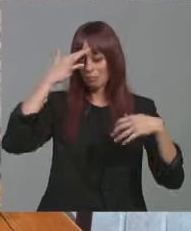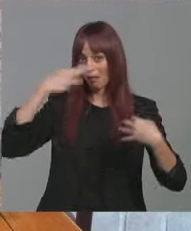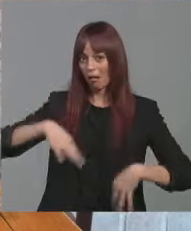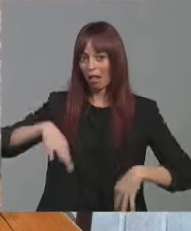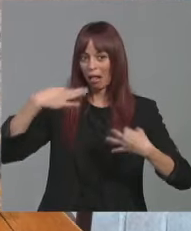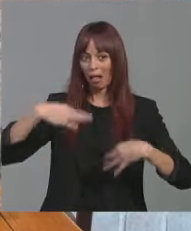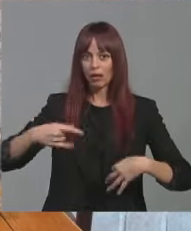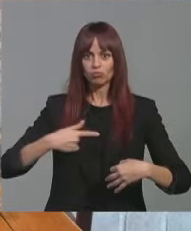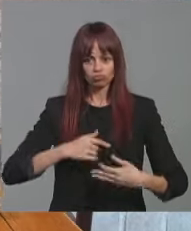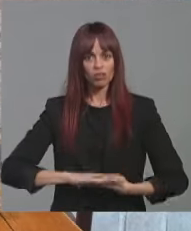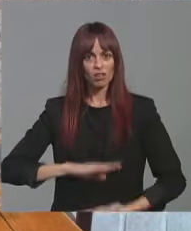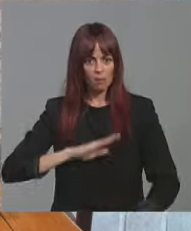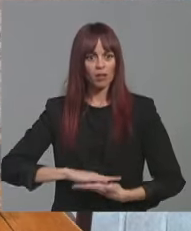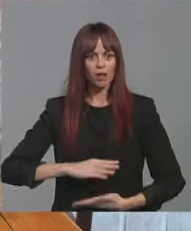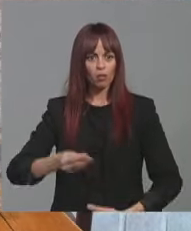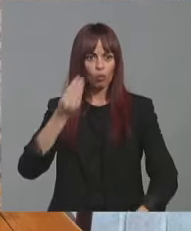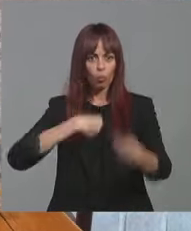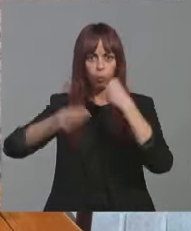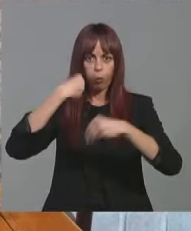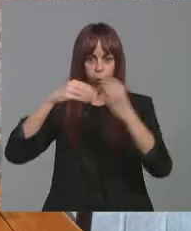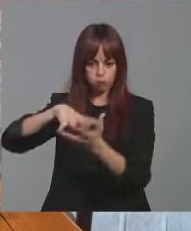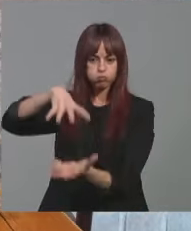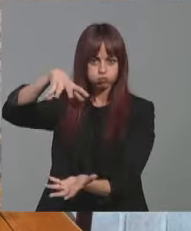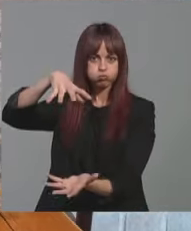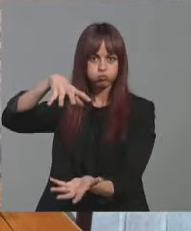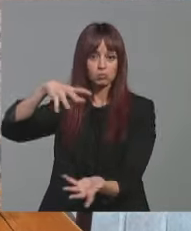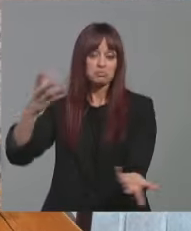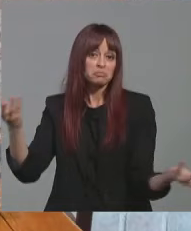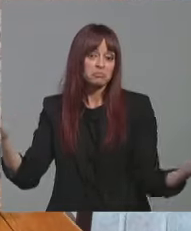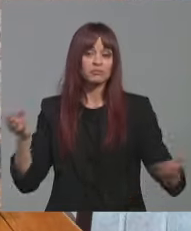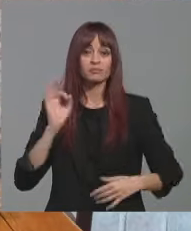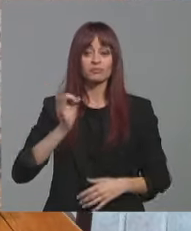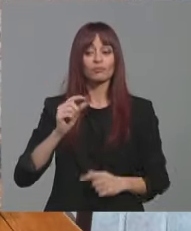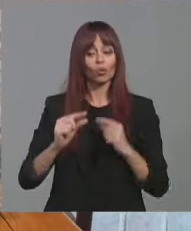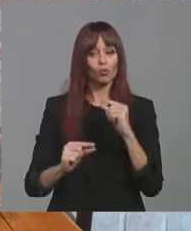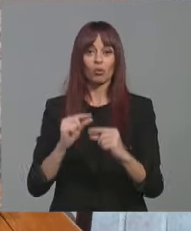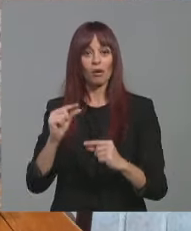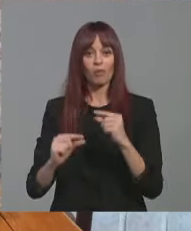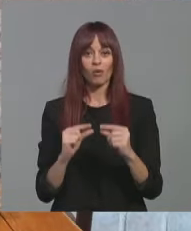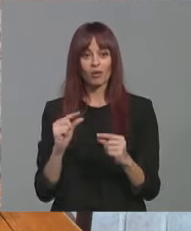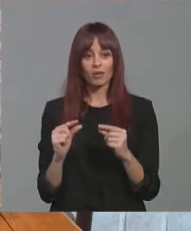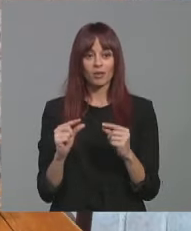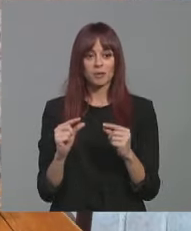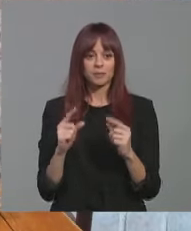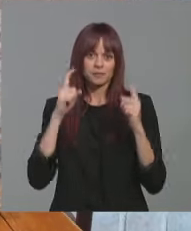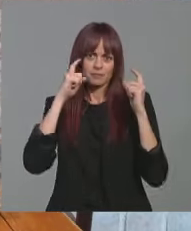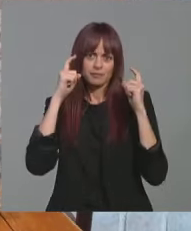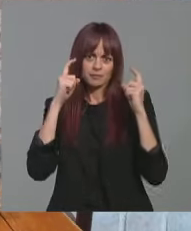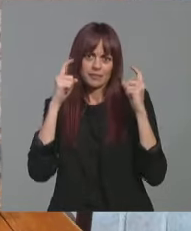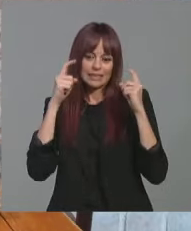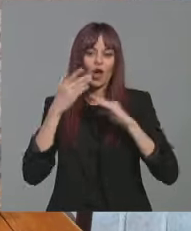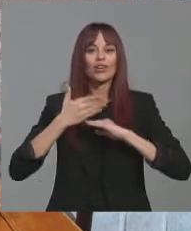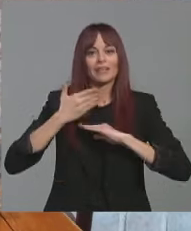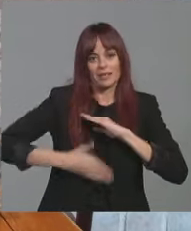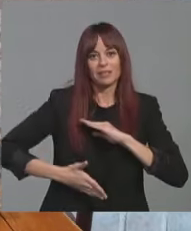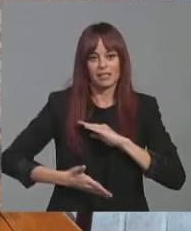tenía capacidad para poder comer grandes cantidades y sig que es cierto que poco a poco Pues he intentado llegar a un límite